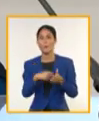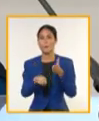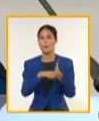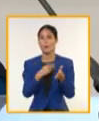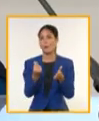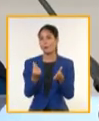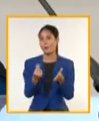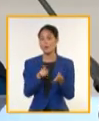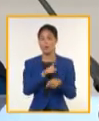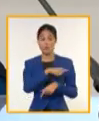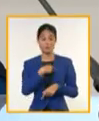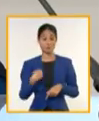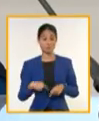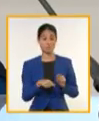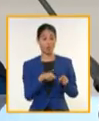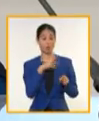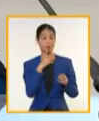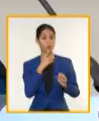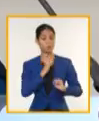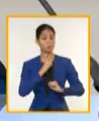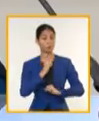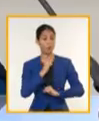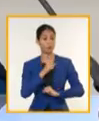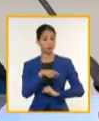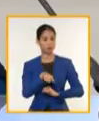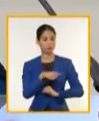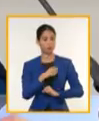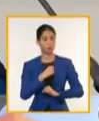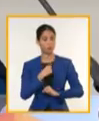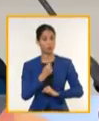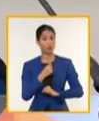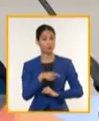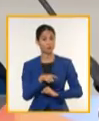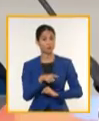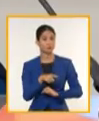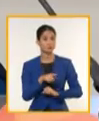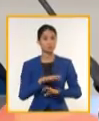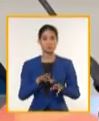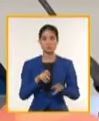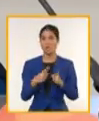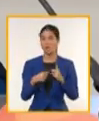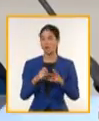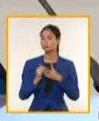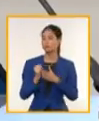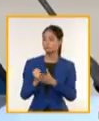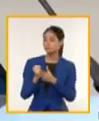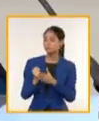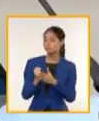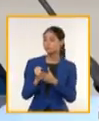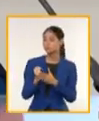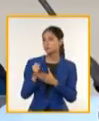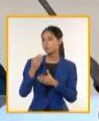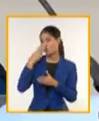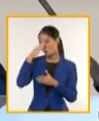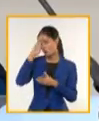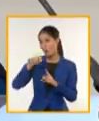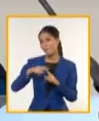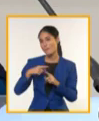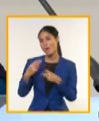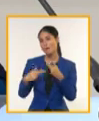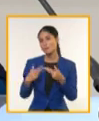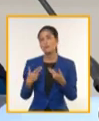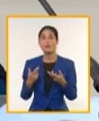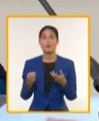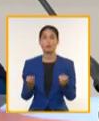de China comienza a brindarle a China otras oportunidades para desarrollar todas esas iniciativas que están planteando hoy y que